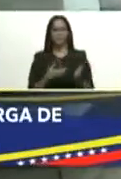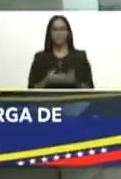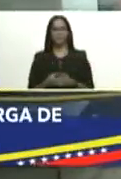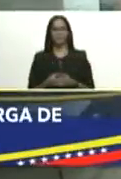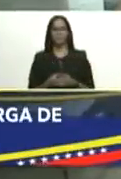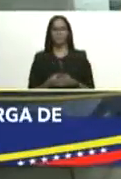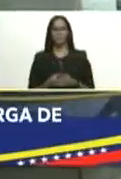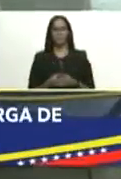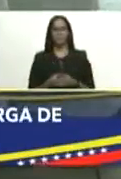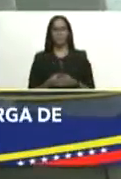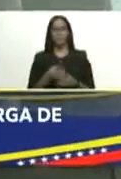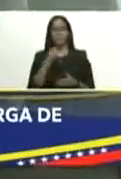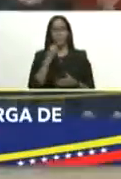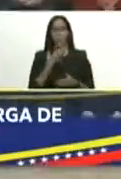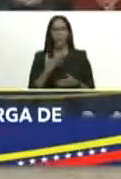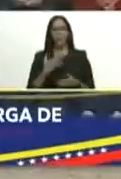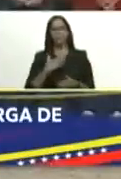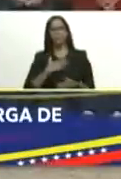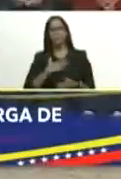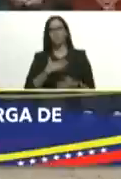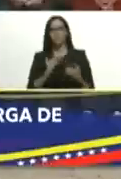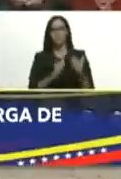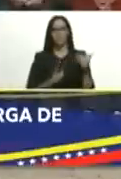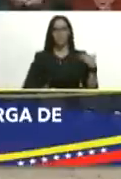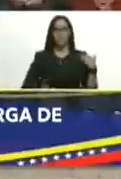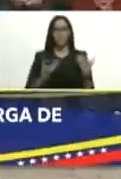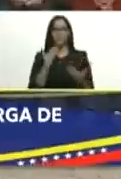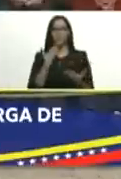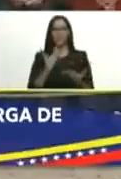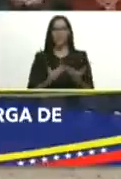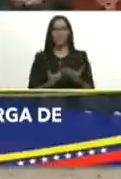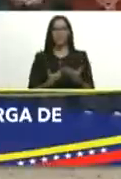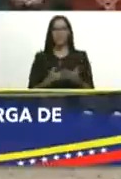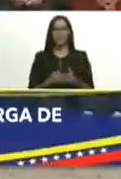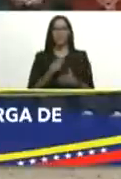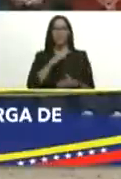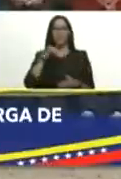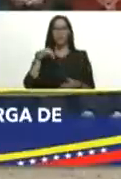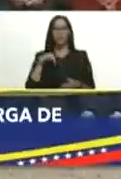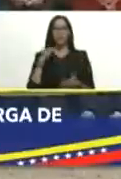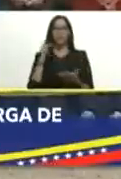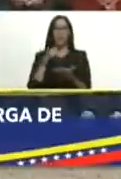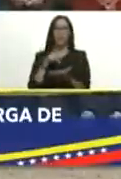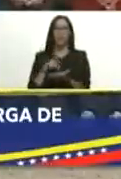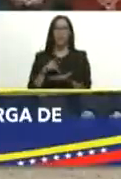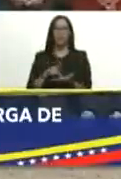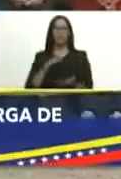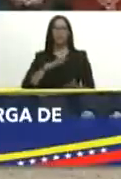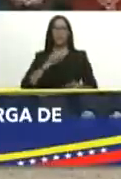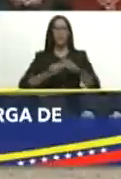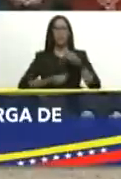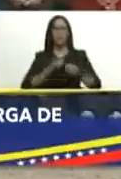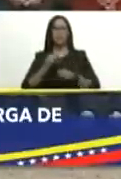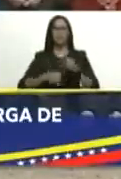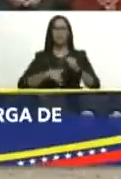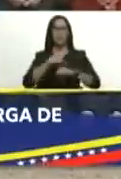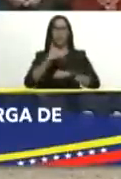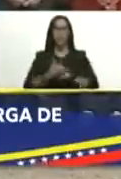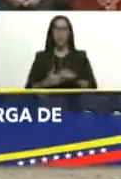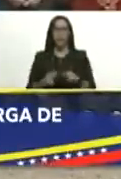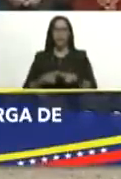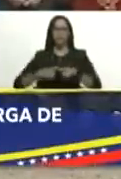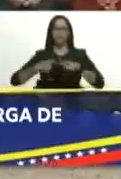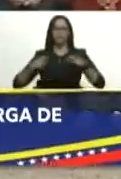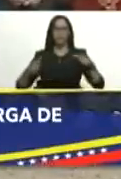Bueno, mi presidente, agradecida, general. Nosotros aquí estamos haciendo un plan de saturación.